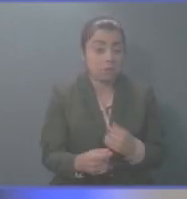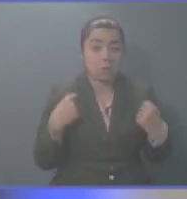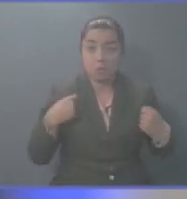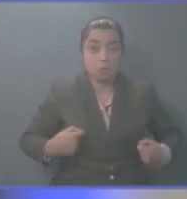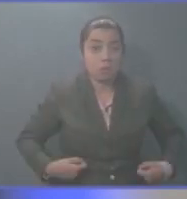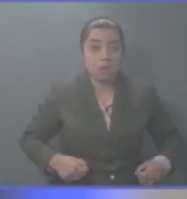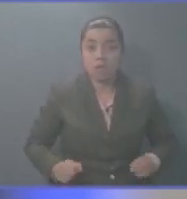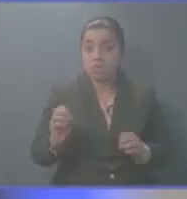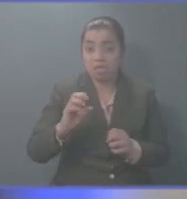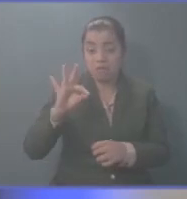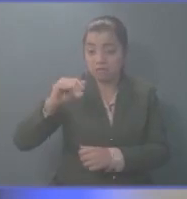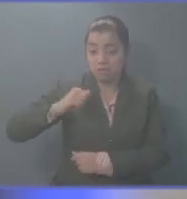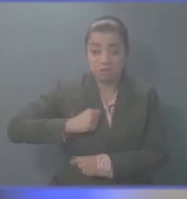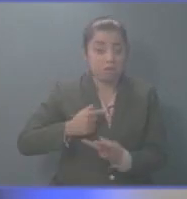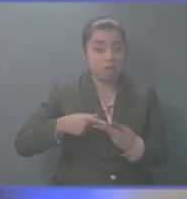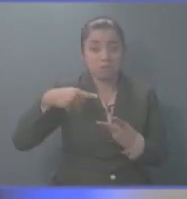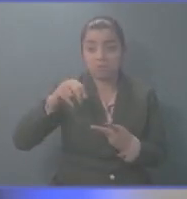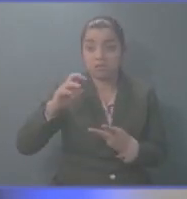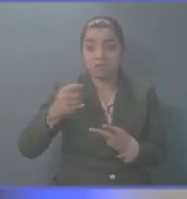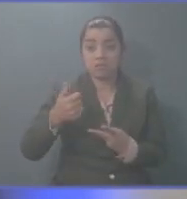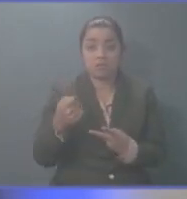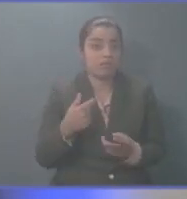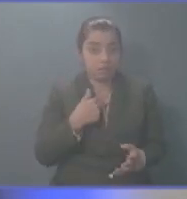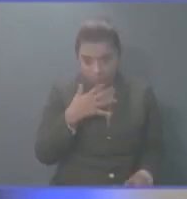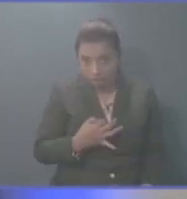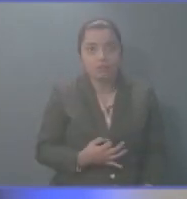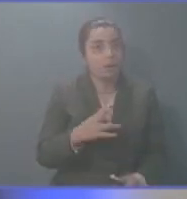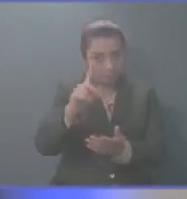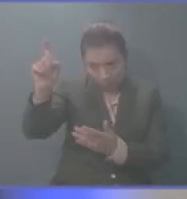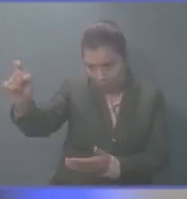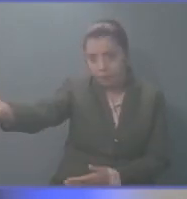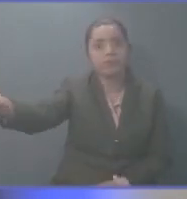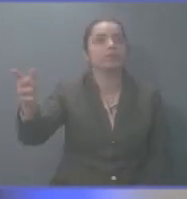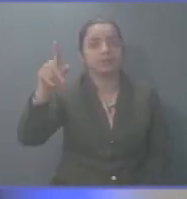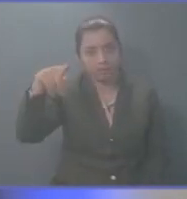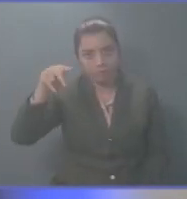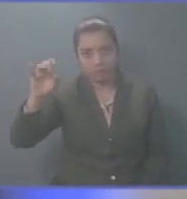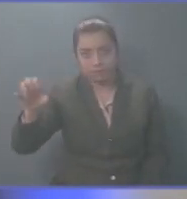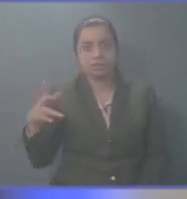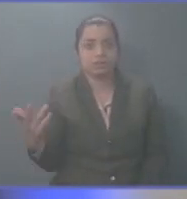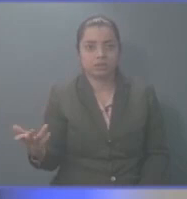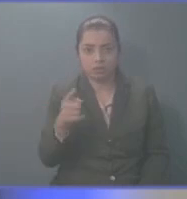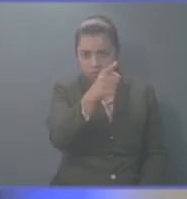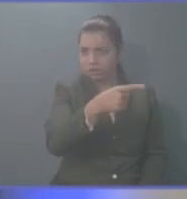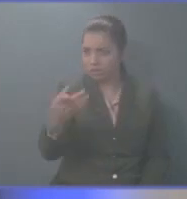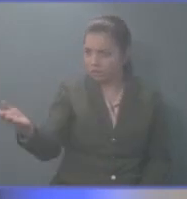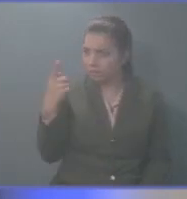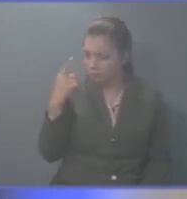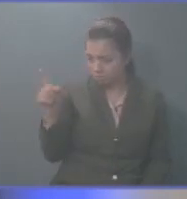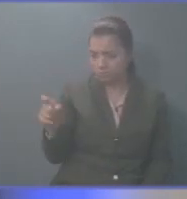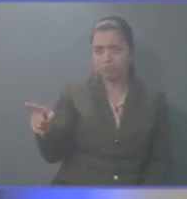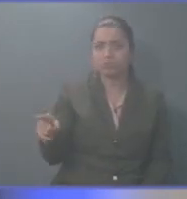Fuerza Armada ni a la Policía Nacional Civil. No estoy mintiendo. Pregúntenle a la gente de la PNC y de la Fuerza Armada que ustedes ven en el